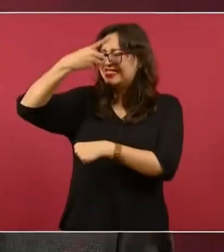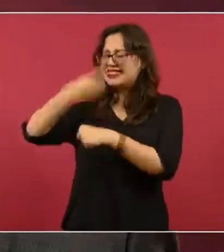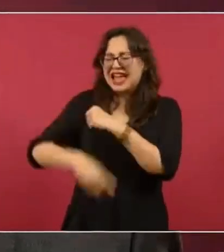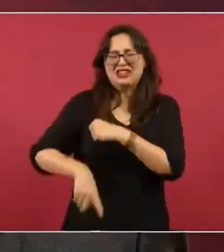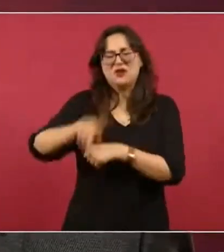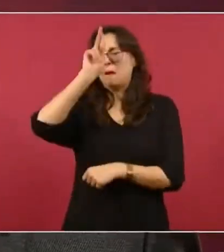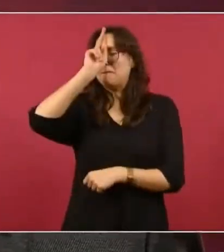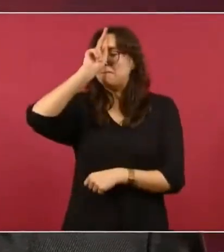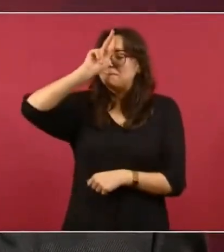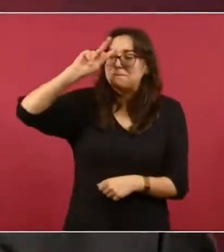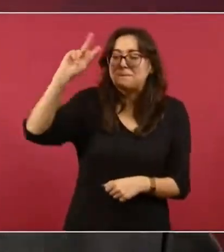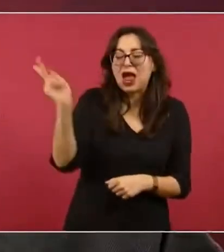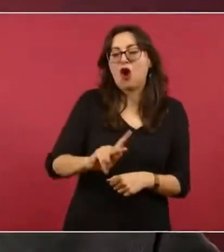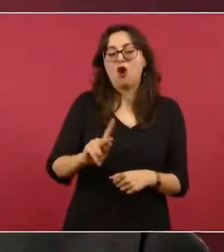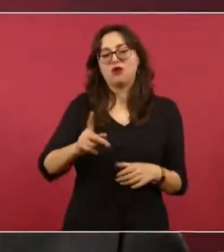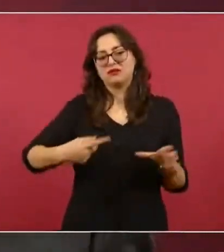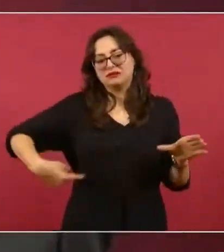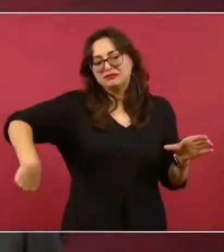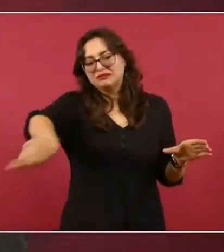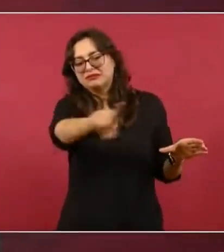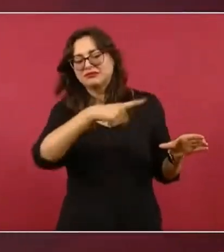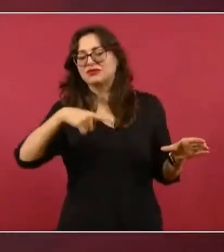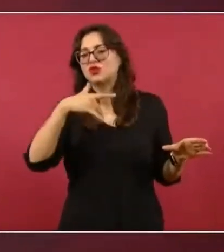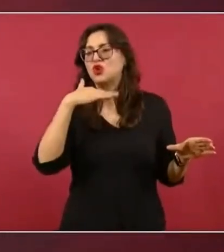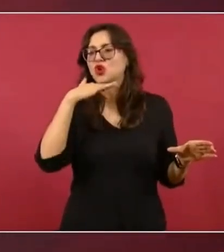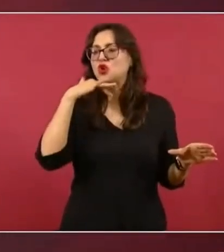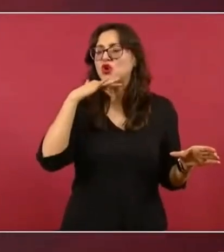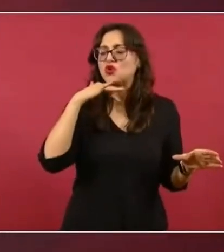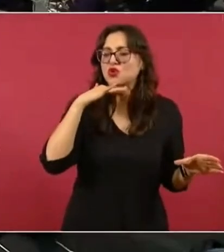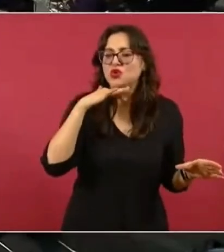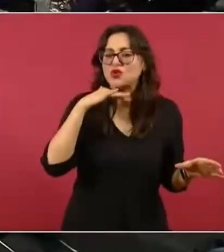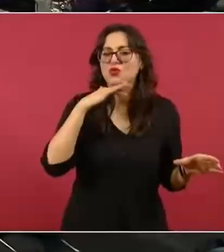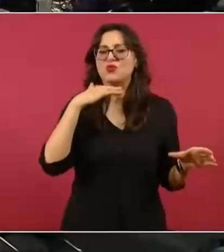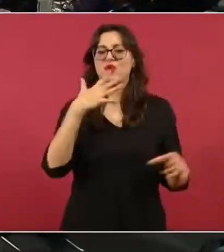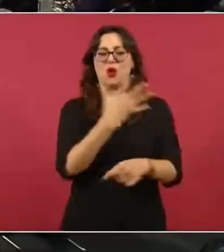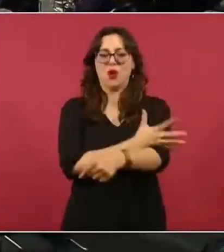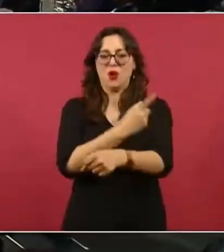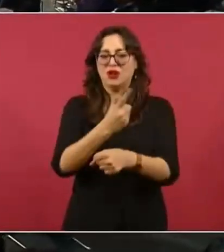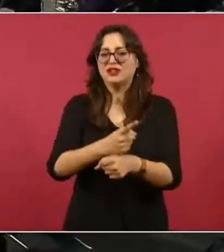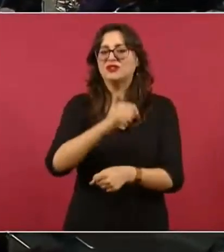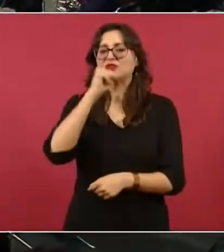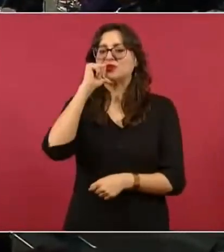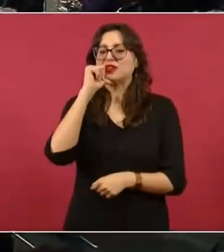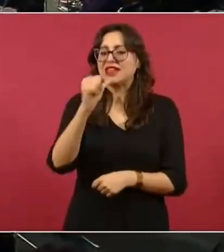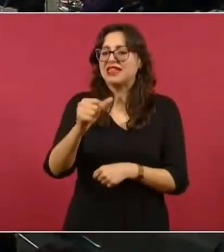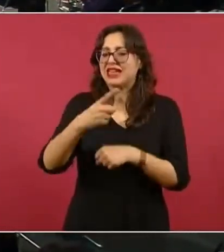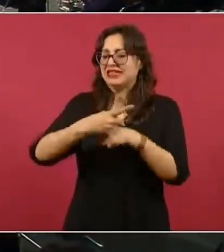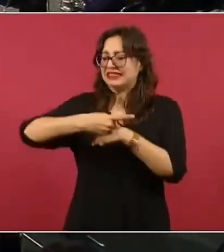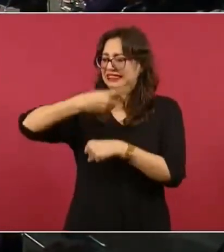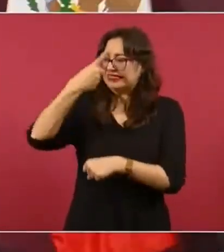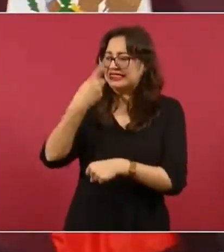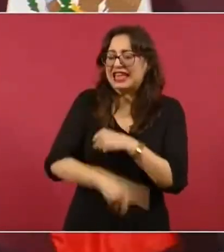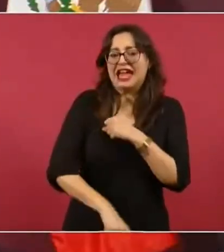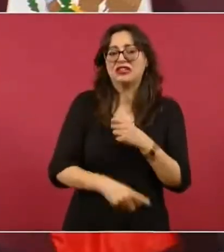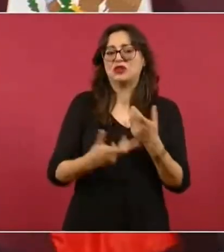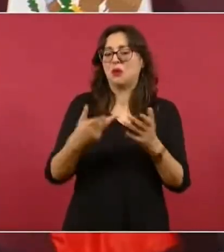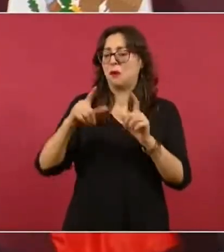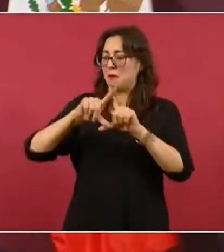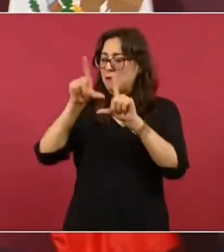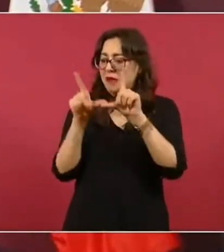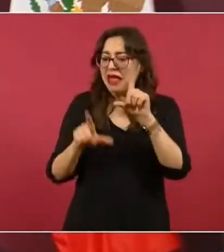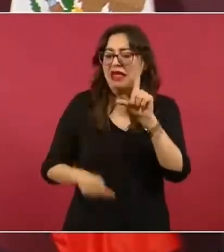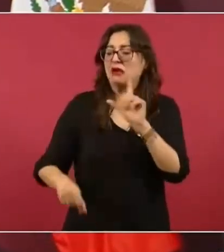más a México que la deshonestidad de los gobernantes. Eso es lo que da el traste con todo, esa es la